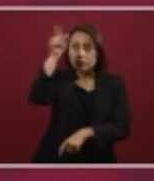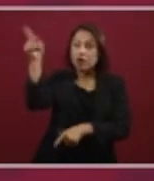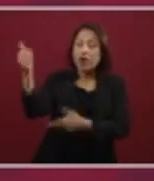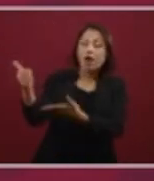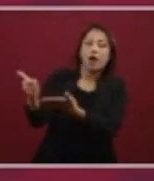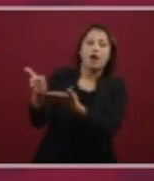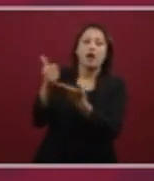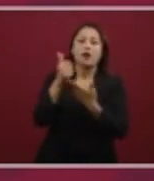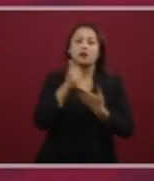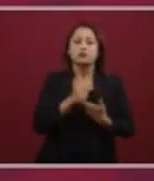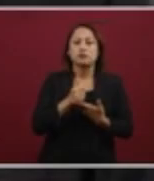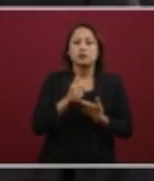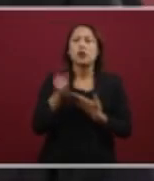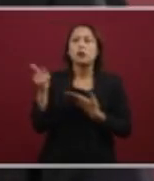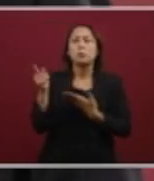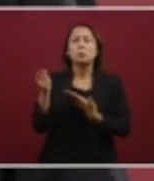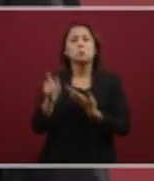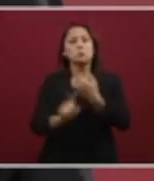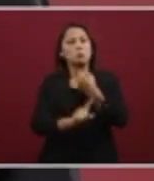de que había,